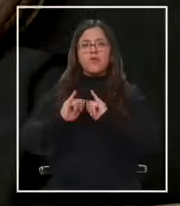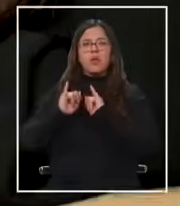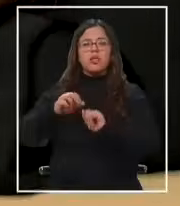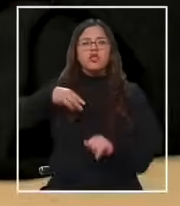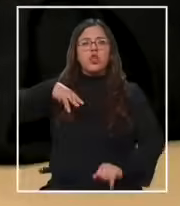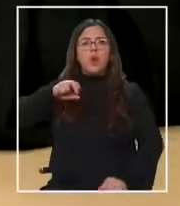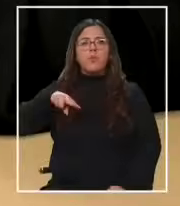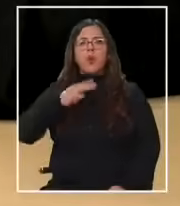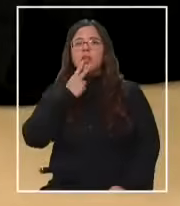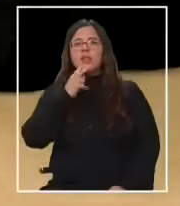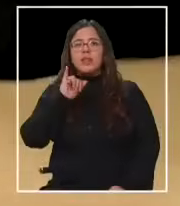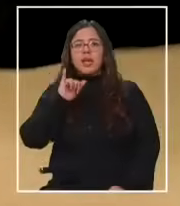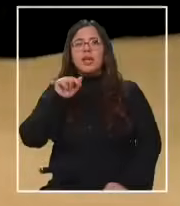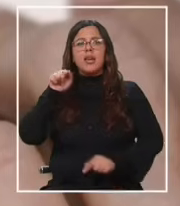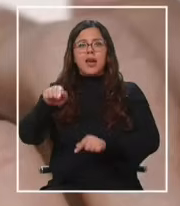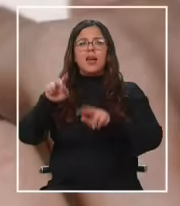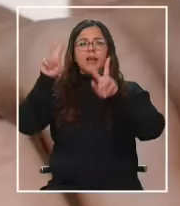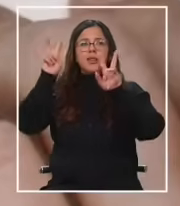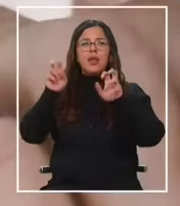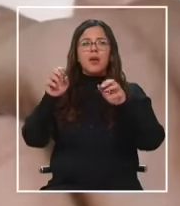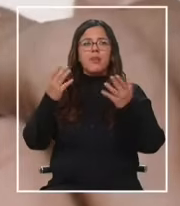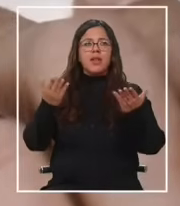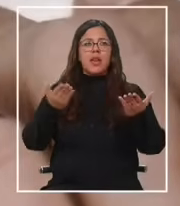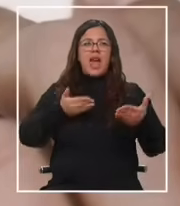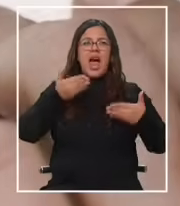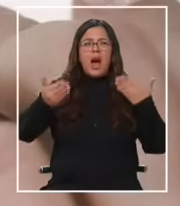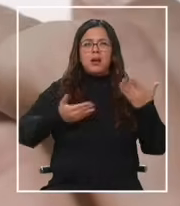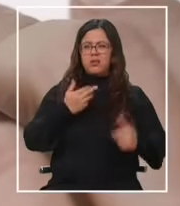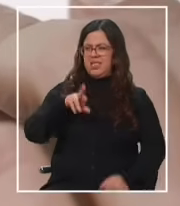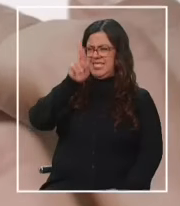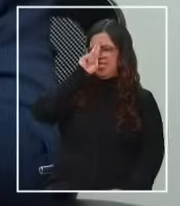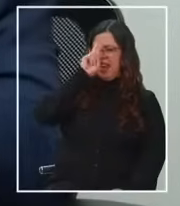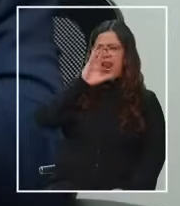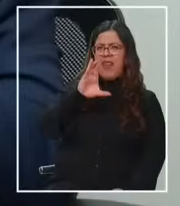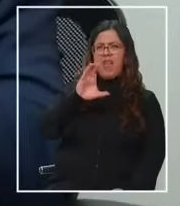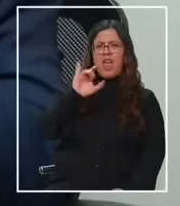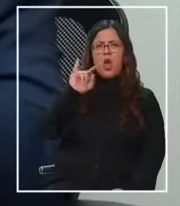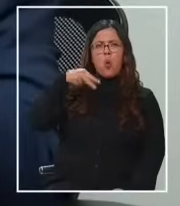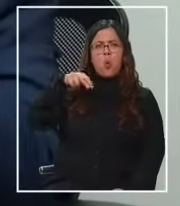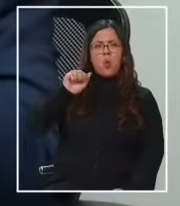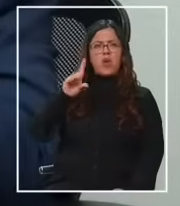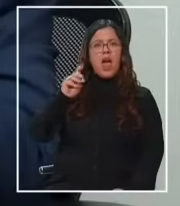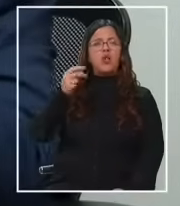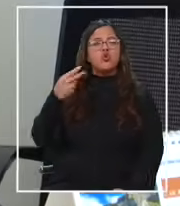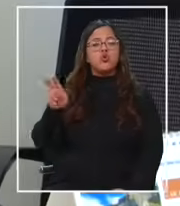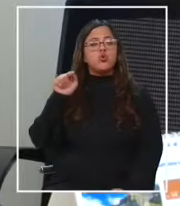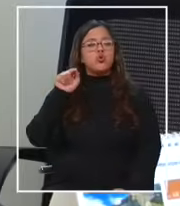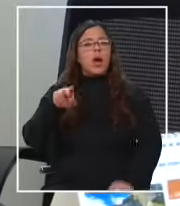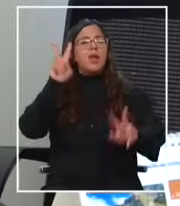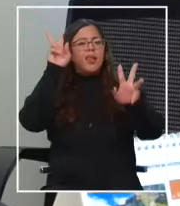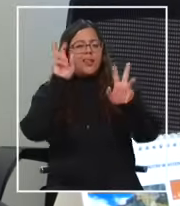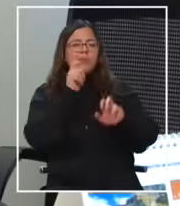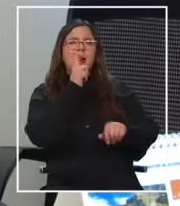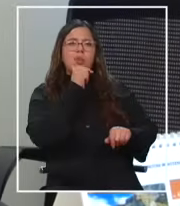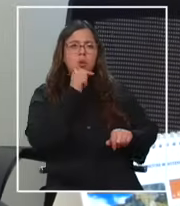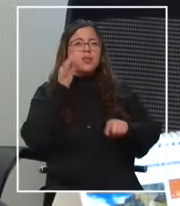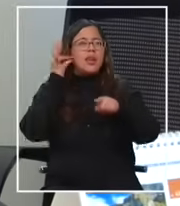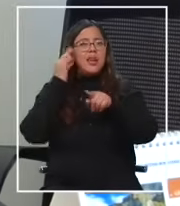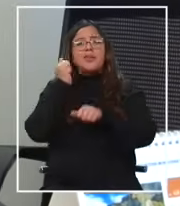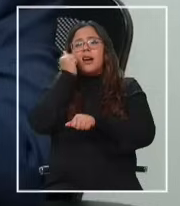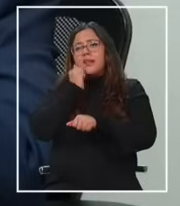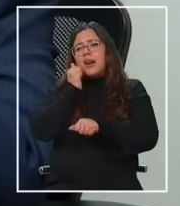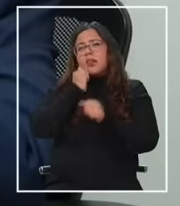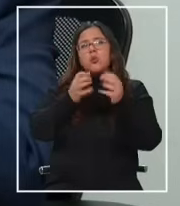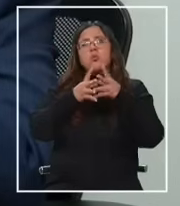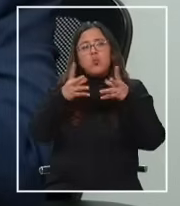Monty en los que describe actitudes indebidas de su cuñado. Eran antecedentes de sospecha y ella lo quería mucho